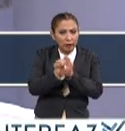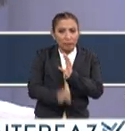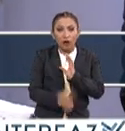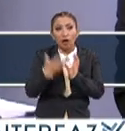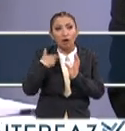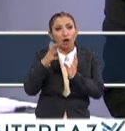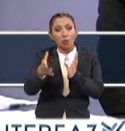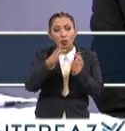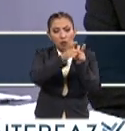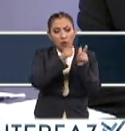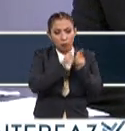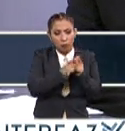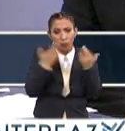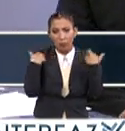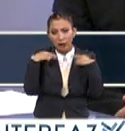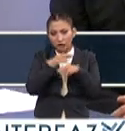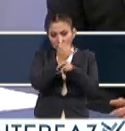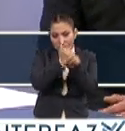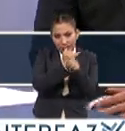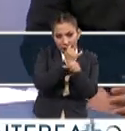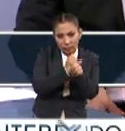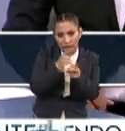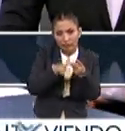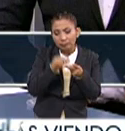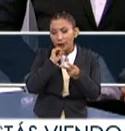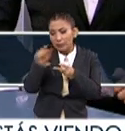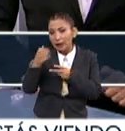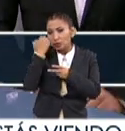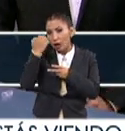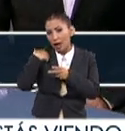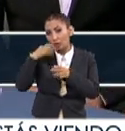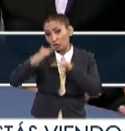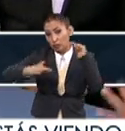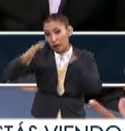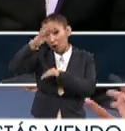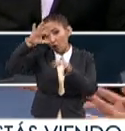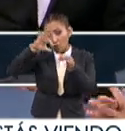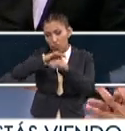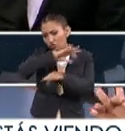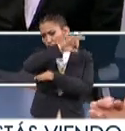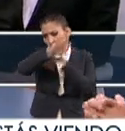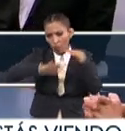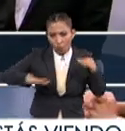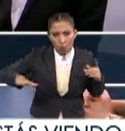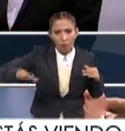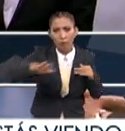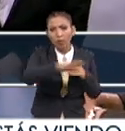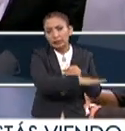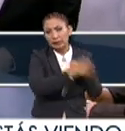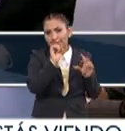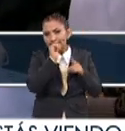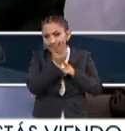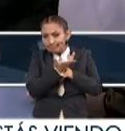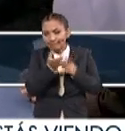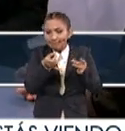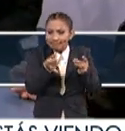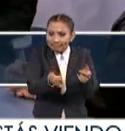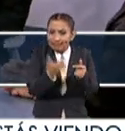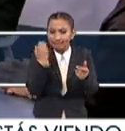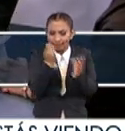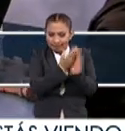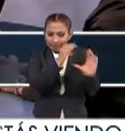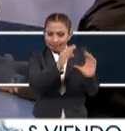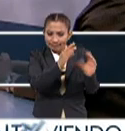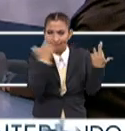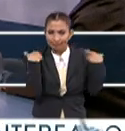ejemplo, tenemos cuerpo académico y trabajamos como Escuela de Educación Superior en toda esa situación de la calidad de la